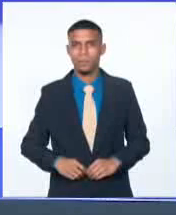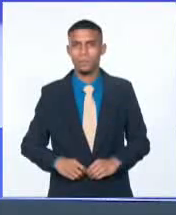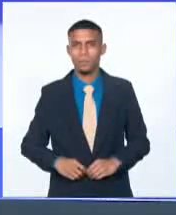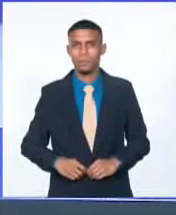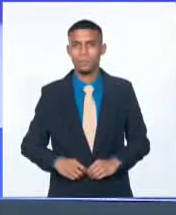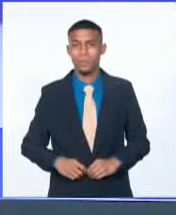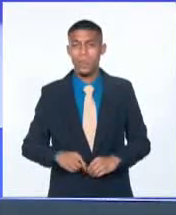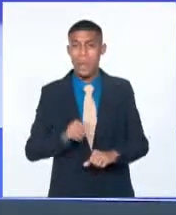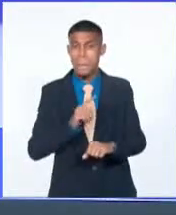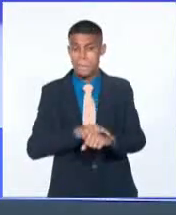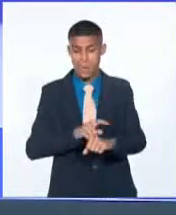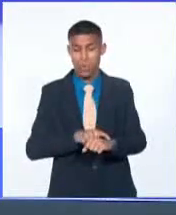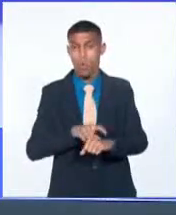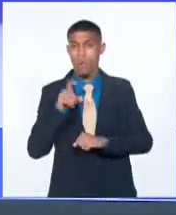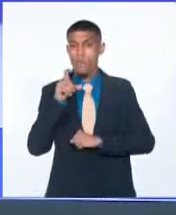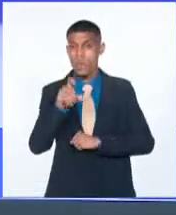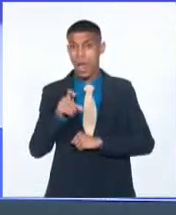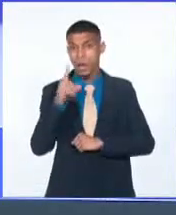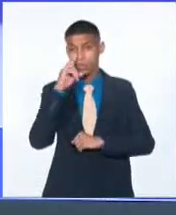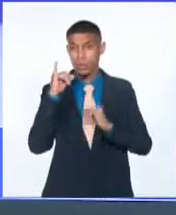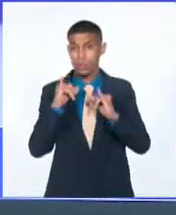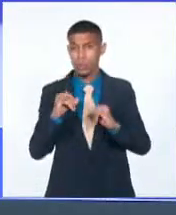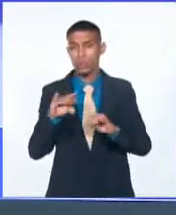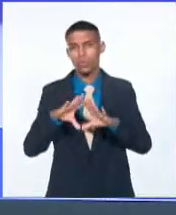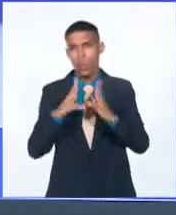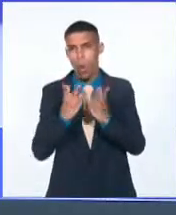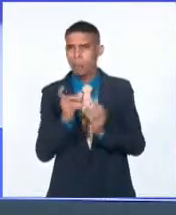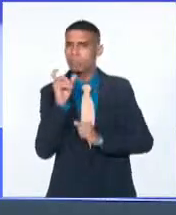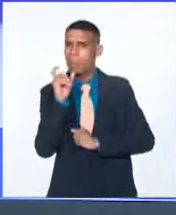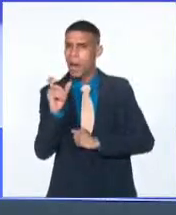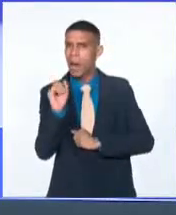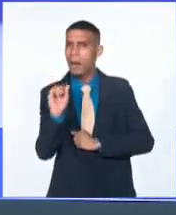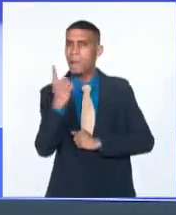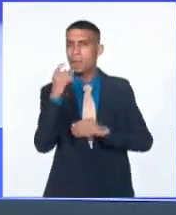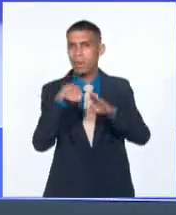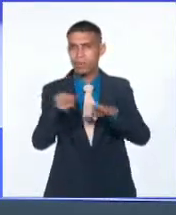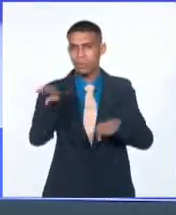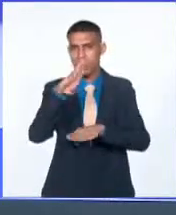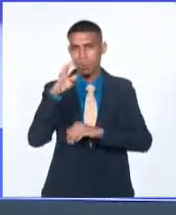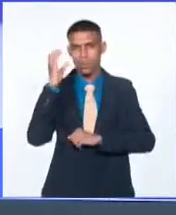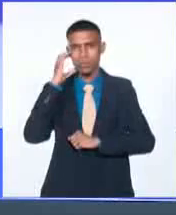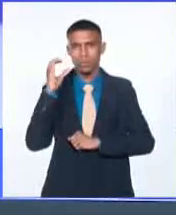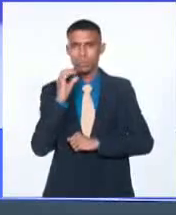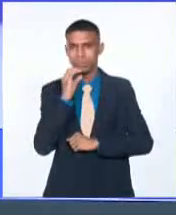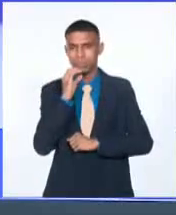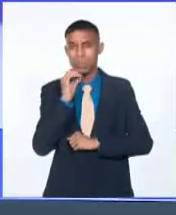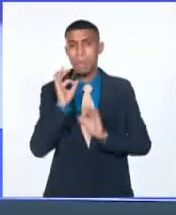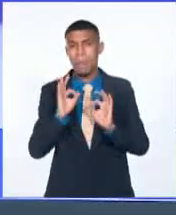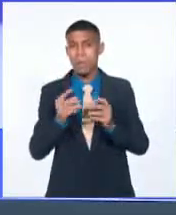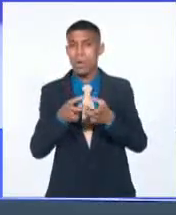En los minutos finales de esta emisión, transmitiremos la intervención del primer ministro Manuel Marrero Cruz en el Consejo Intergubernamental Euroasiático.